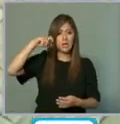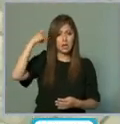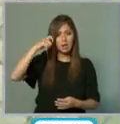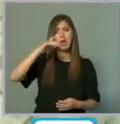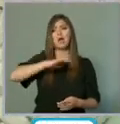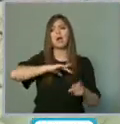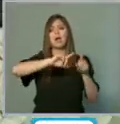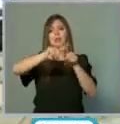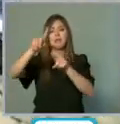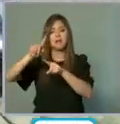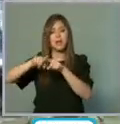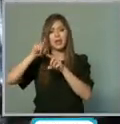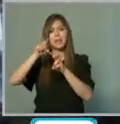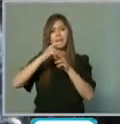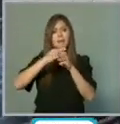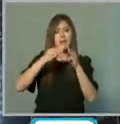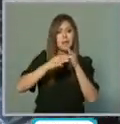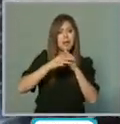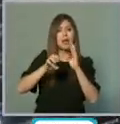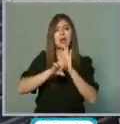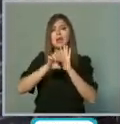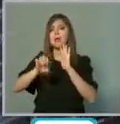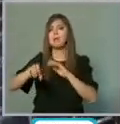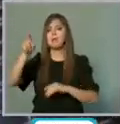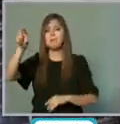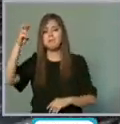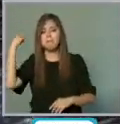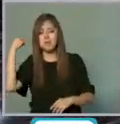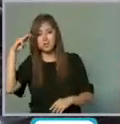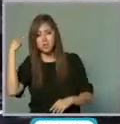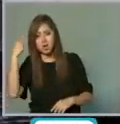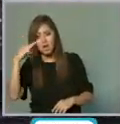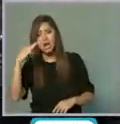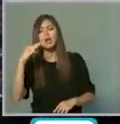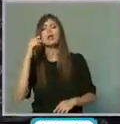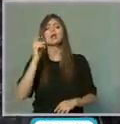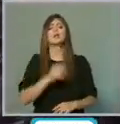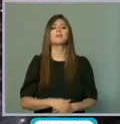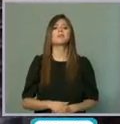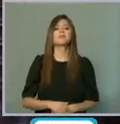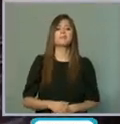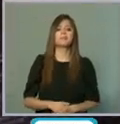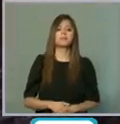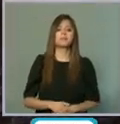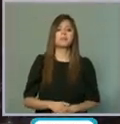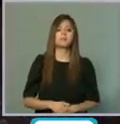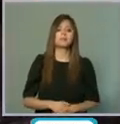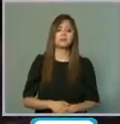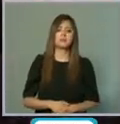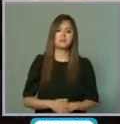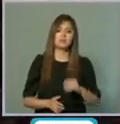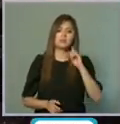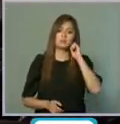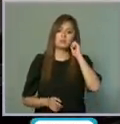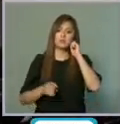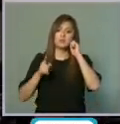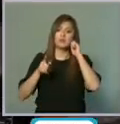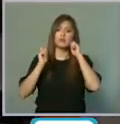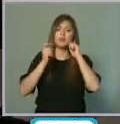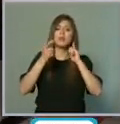diferentes materiales. Michoacán, como ya sabemos, esa parte es todo lo que viene siendo palma,